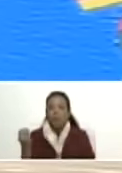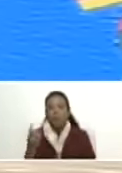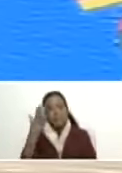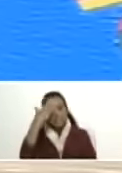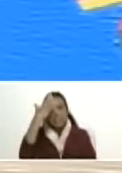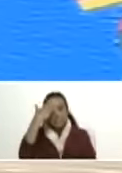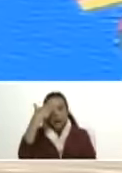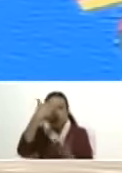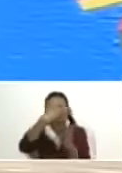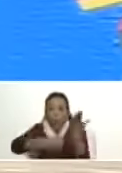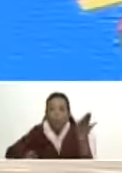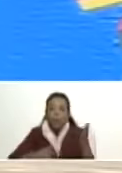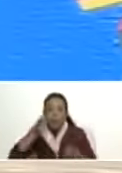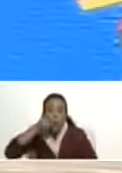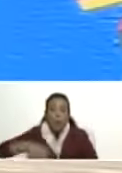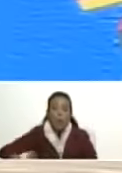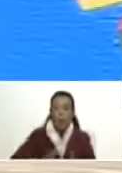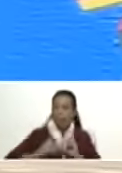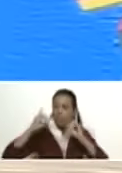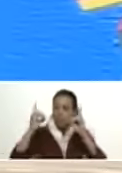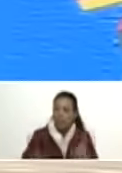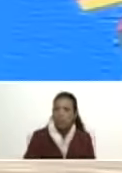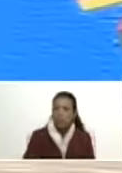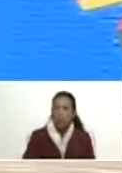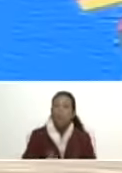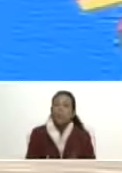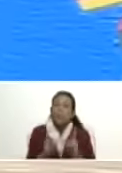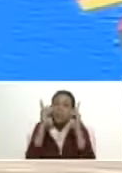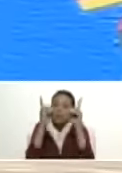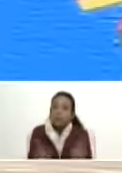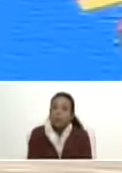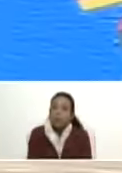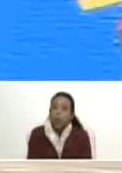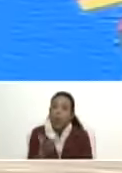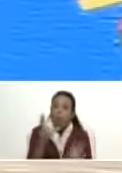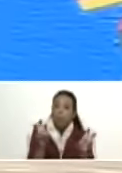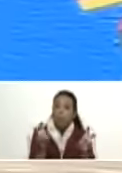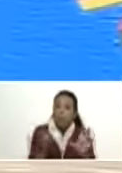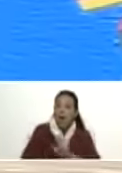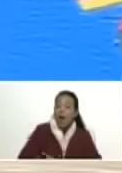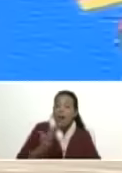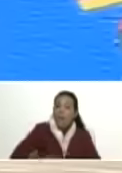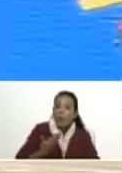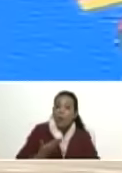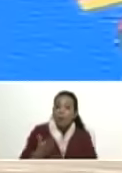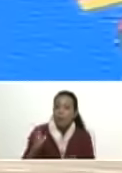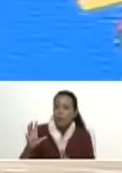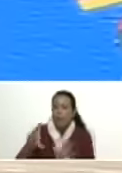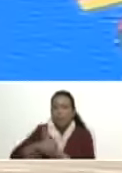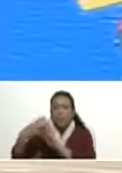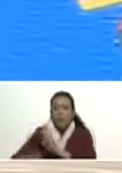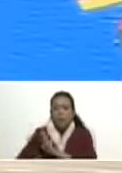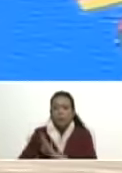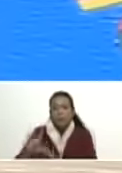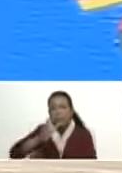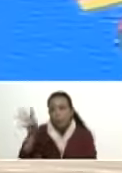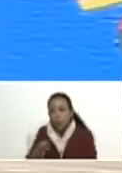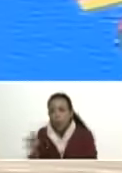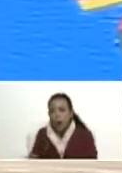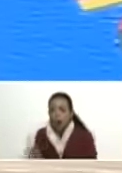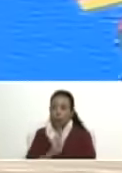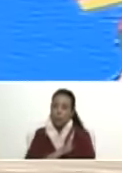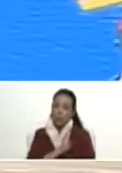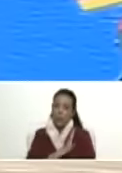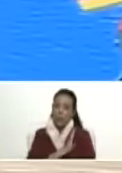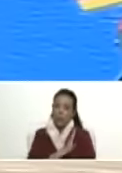dictamen y el mandato del pueblo que en referéndum decidió los temas vitales de la reclamación y la controversia histórica de la